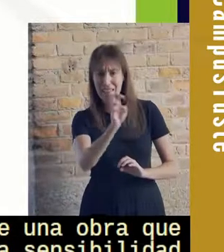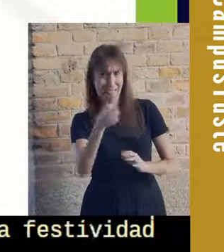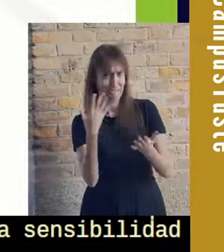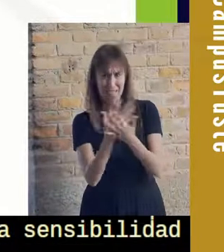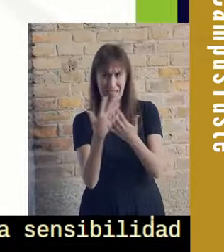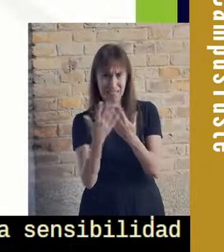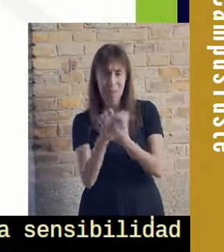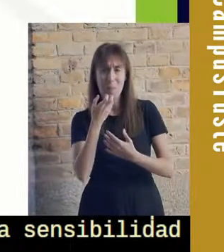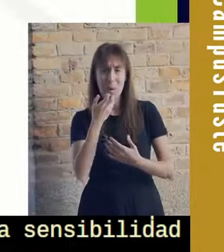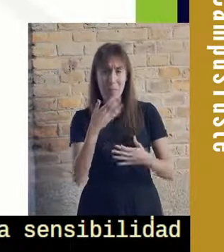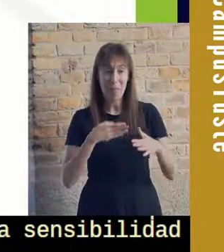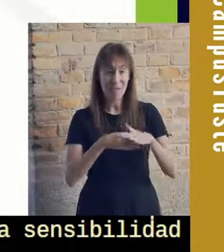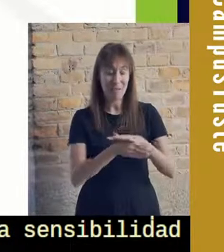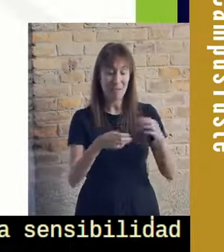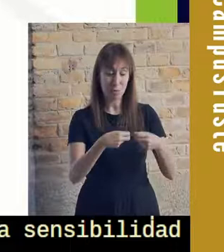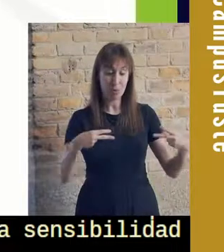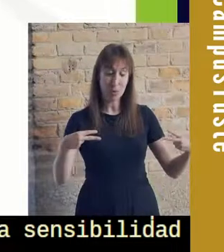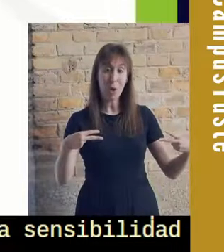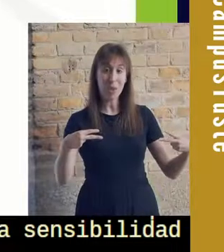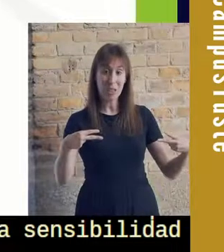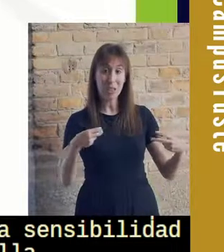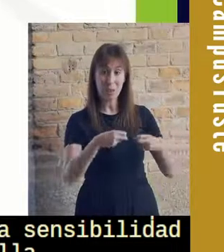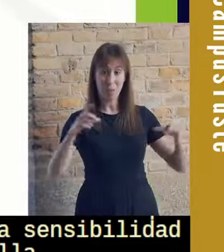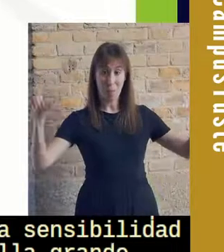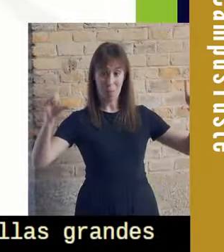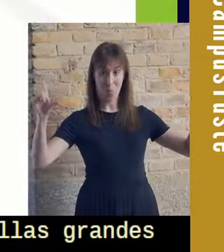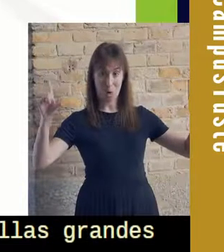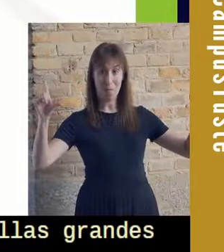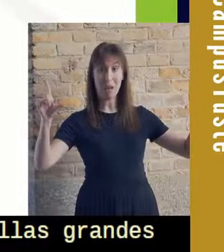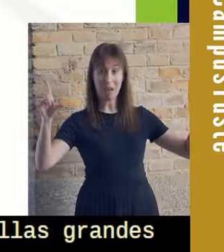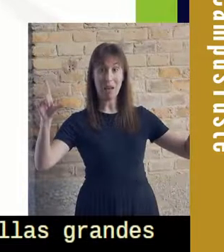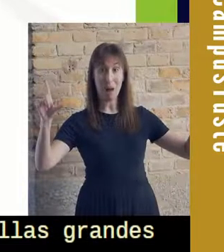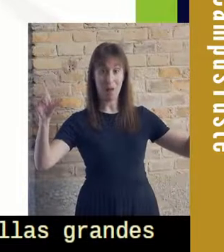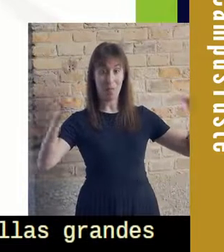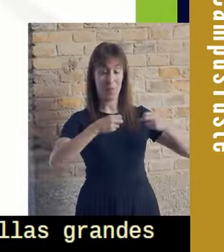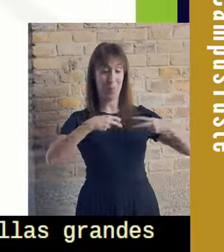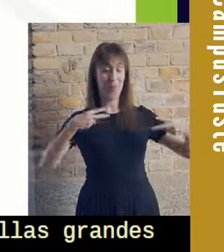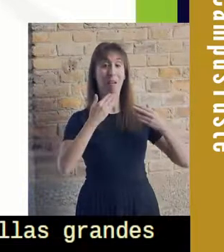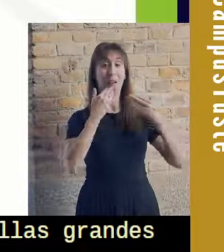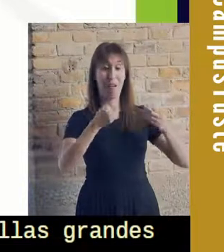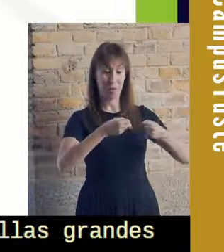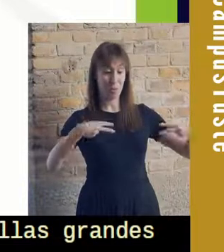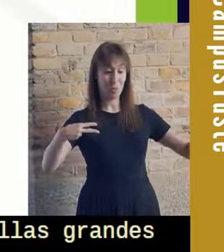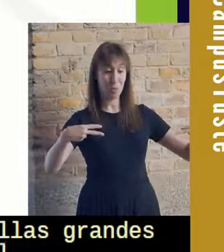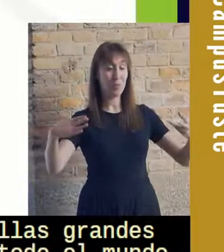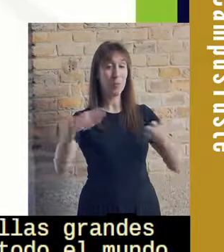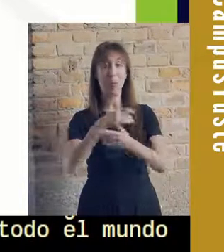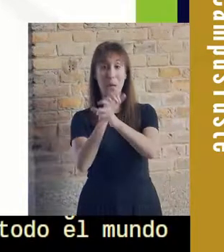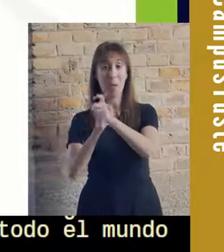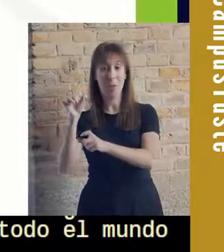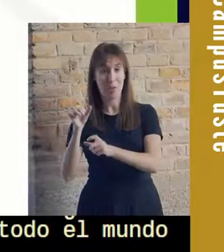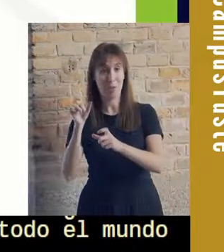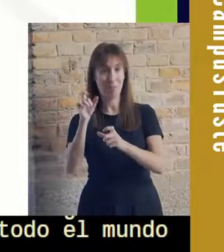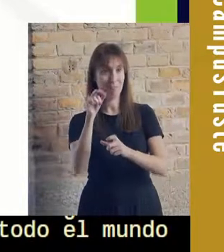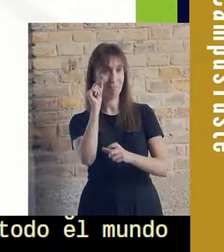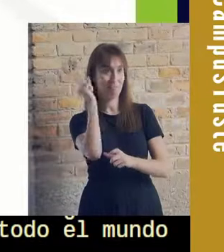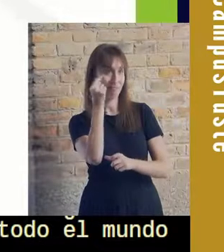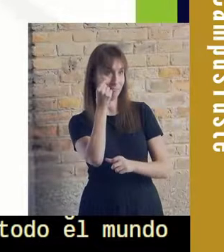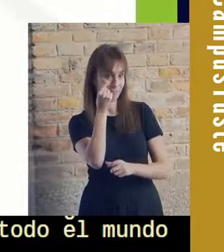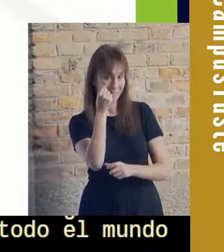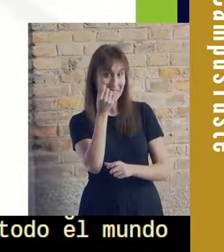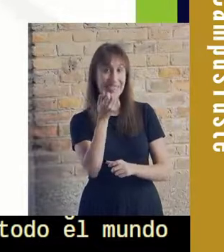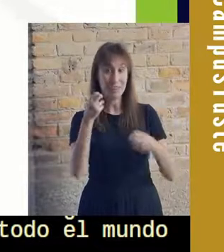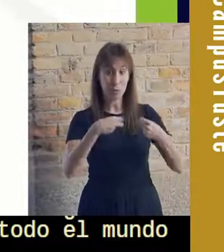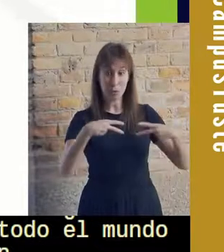domingo Allí se ponen los subtítulos en pantallas grandes en el escenario y gracias a esos subtítulos Pues todo el mundo se enteró de la obra si no hubiese